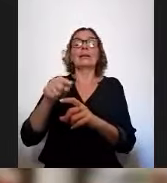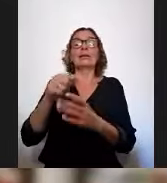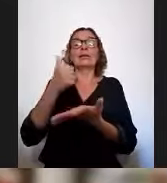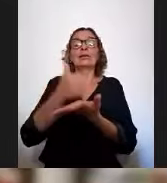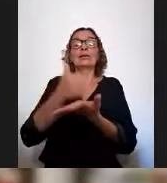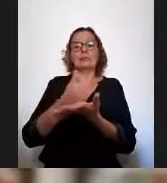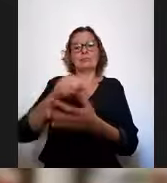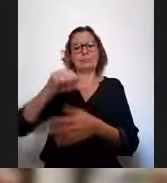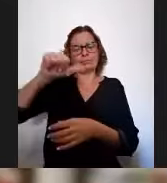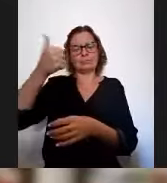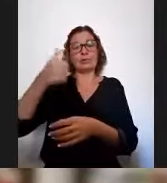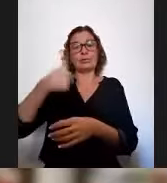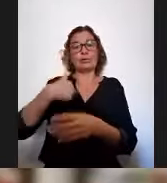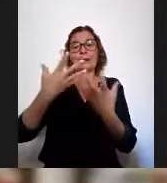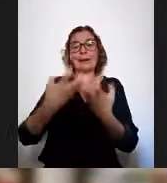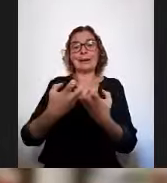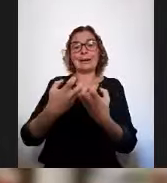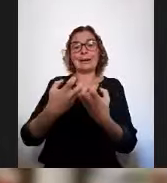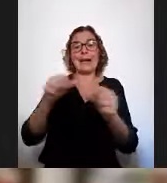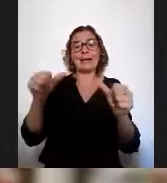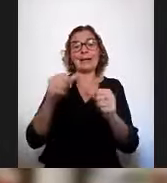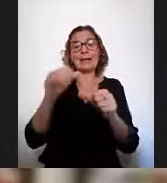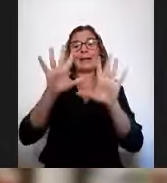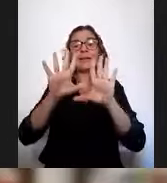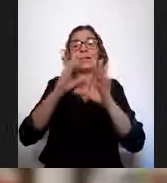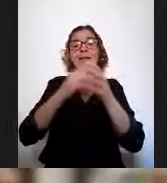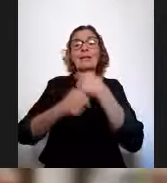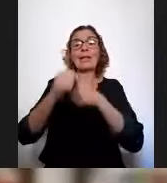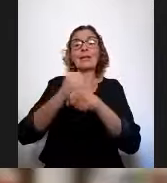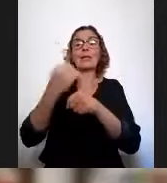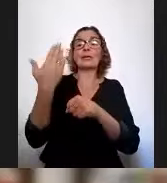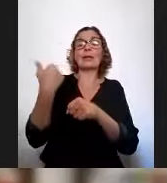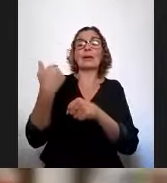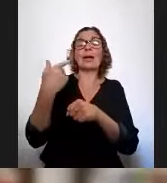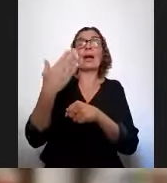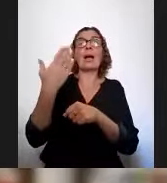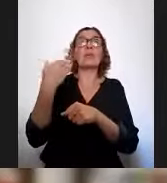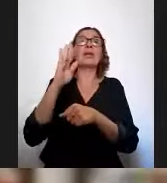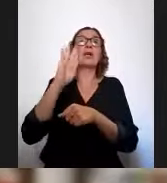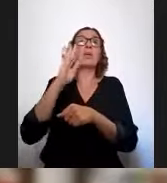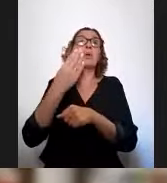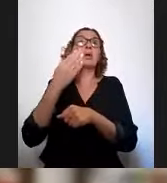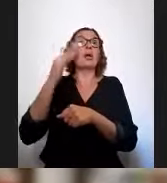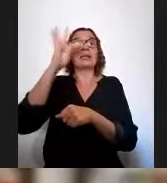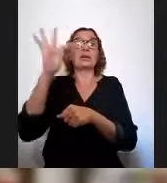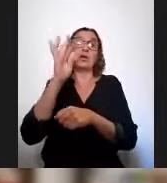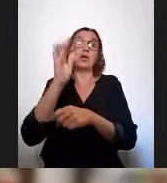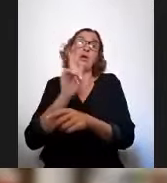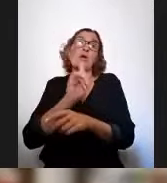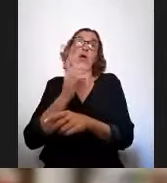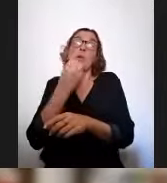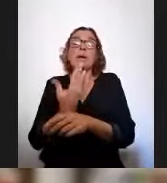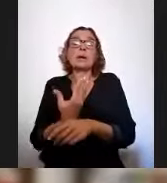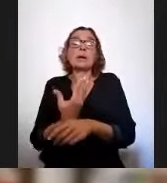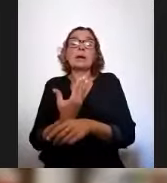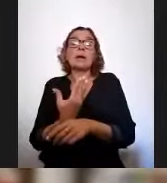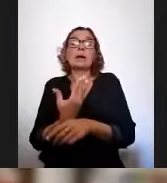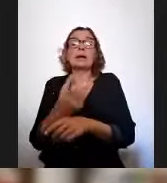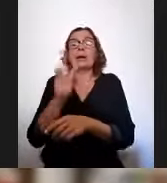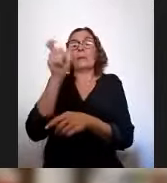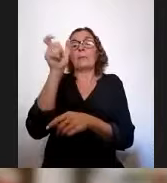exitoso y yo lo quise hacer hace 10 años. Bueno, capaz que hace 10 años la tecnología no era madura, la gente